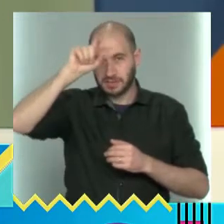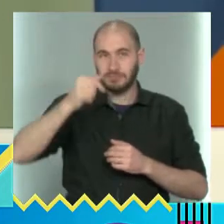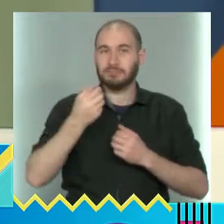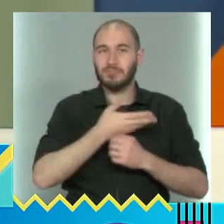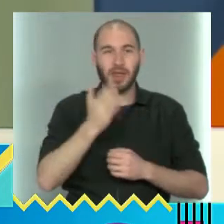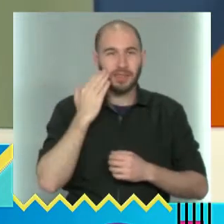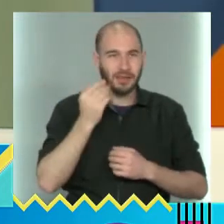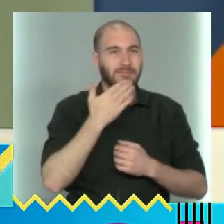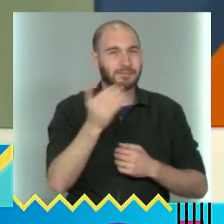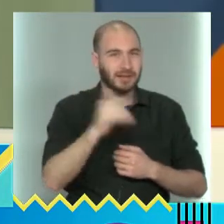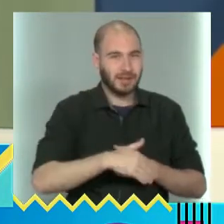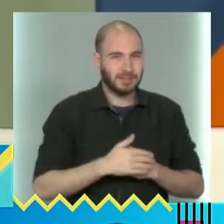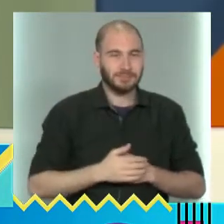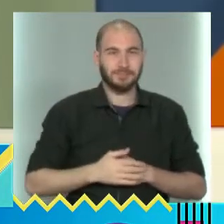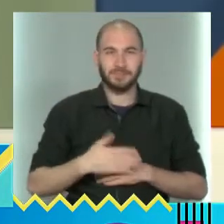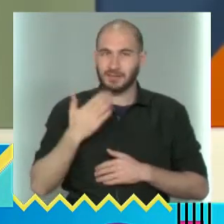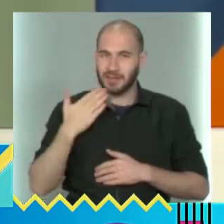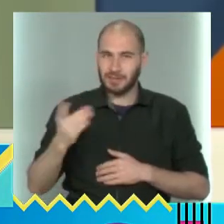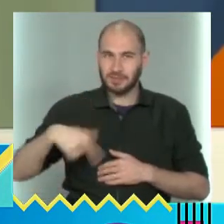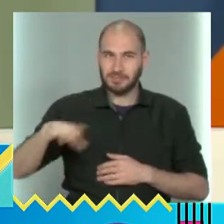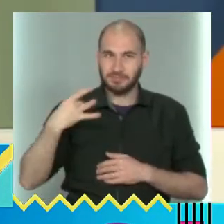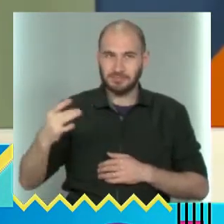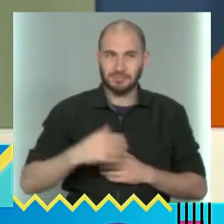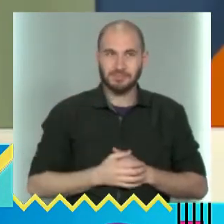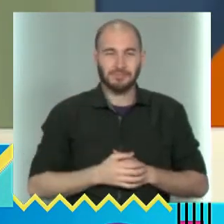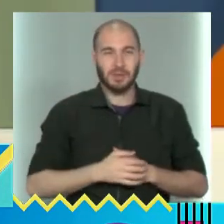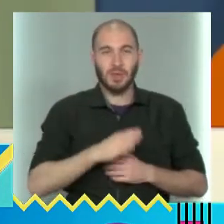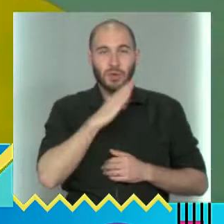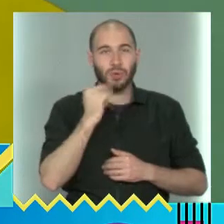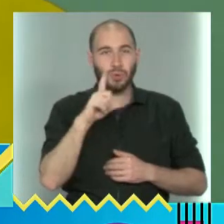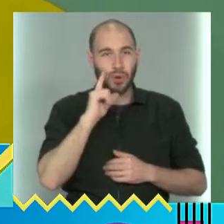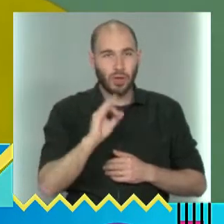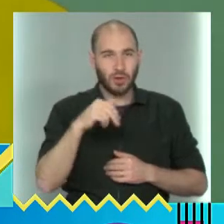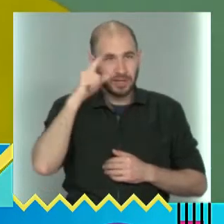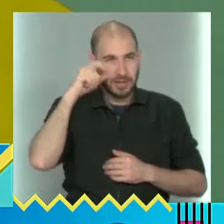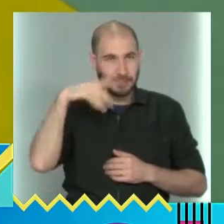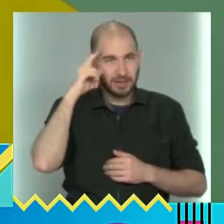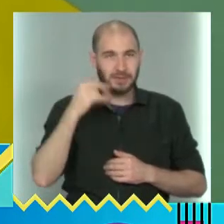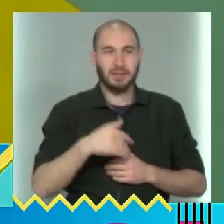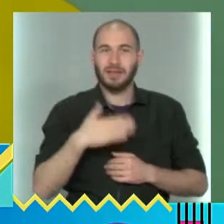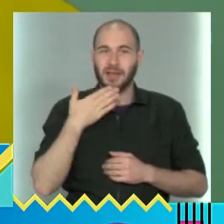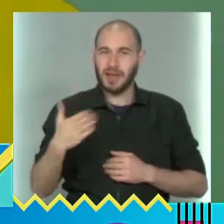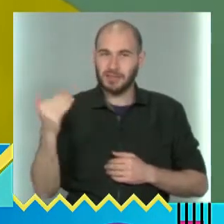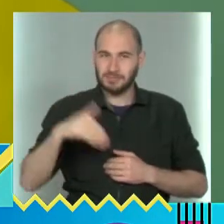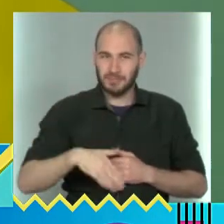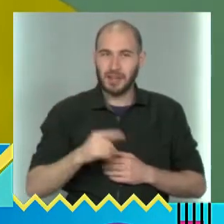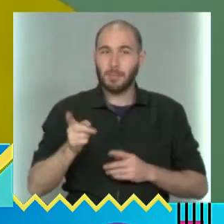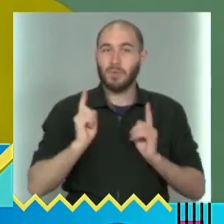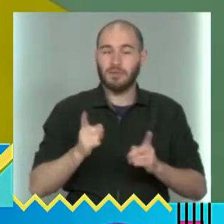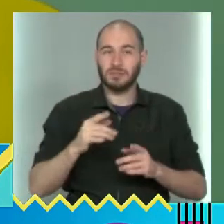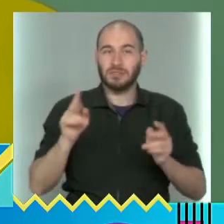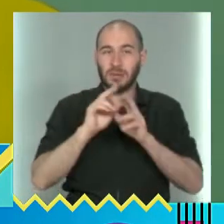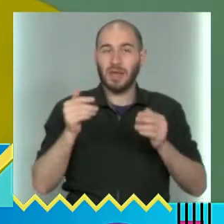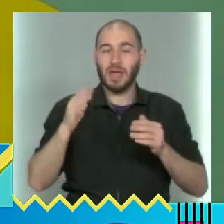Sociología. Muchísimas gracias, Amira, por estar acá. No, gracias a ustedes por el espacio. Julio Alejandro Neme, muchísimas gracias, Julio, por estar acá. Él es docente de la